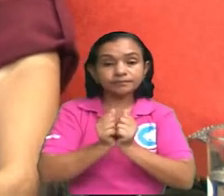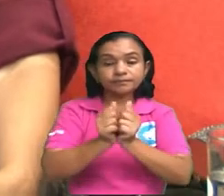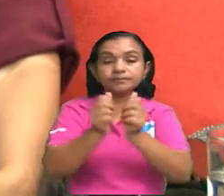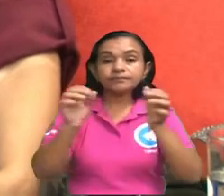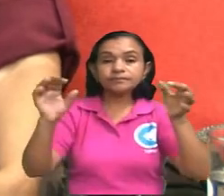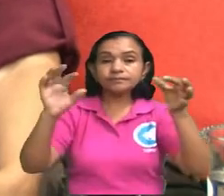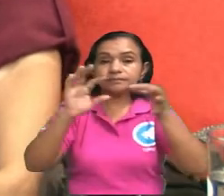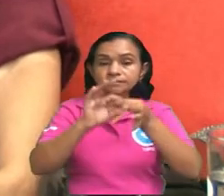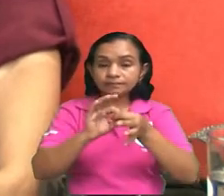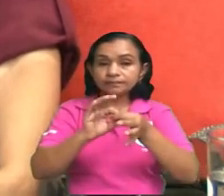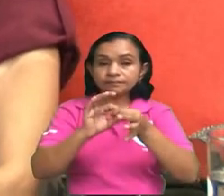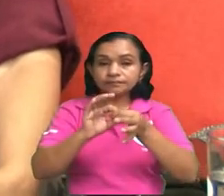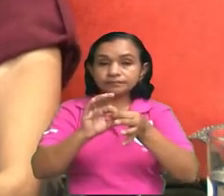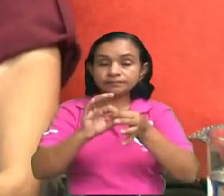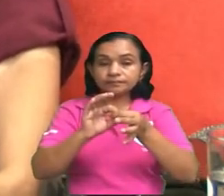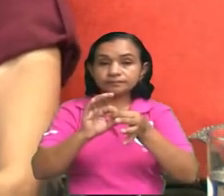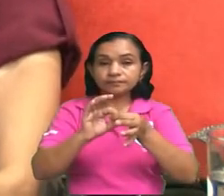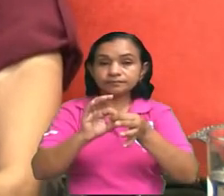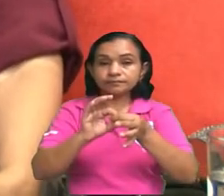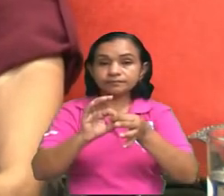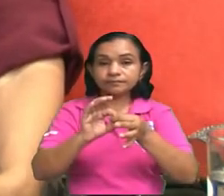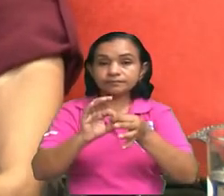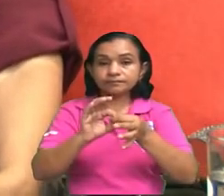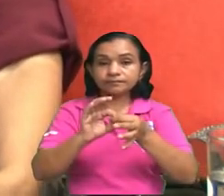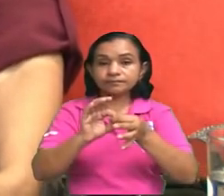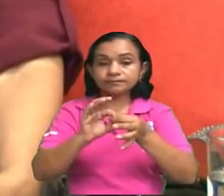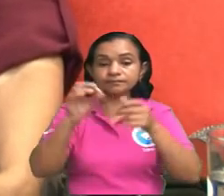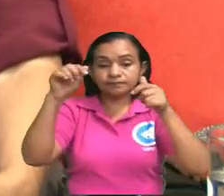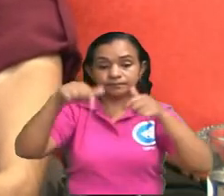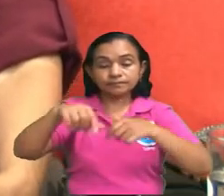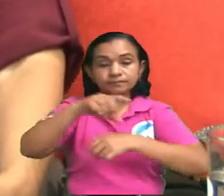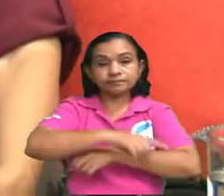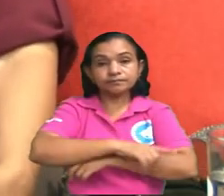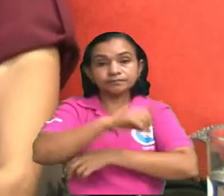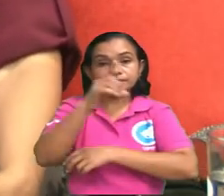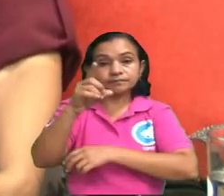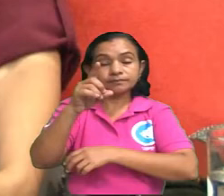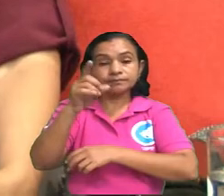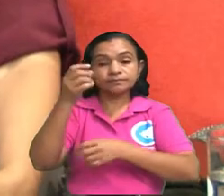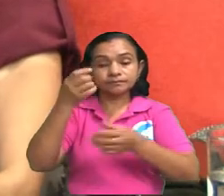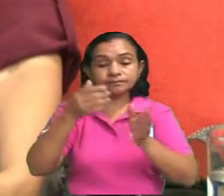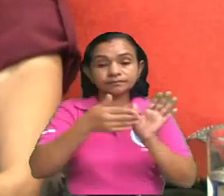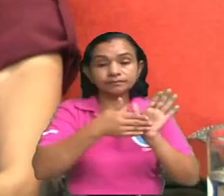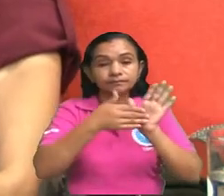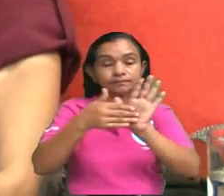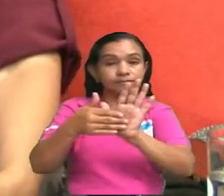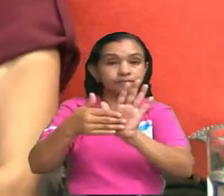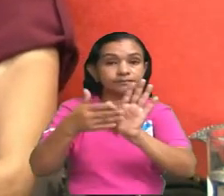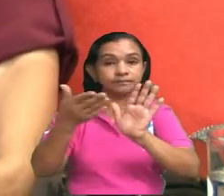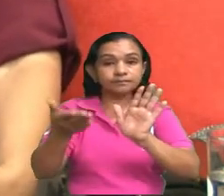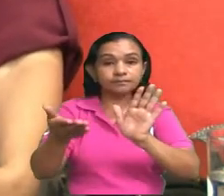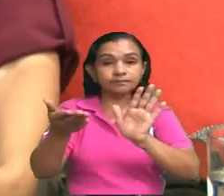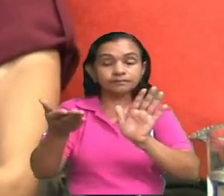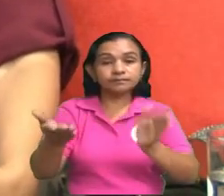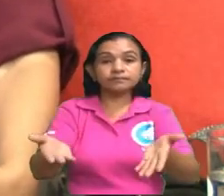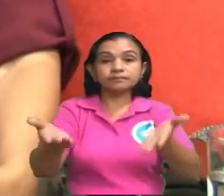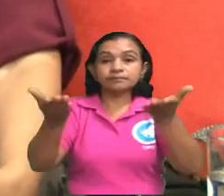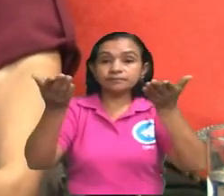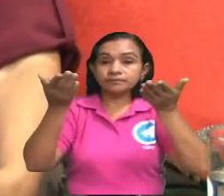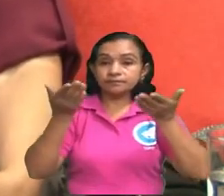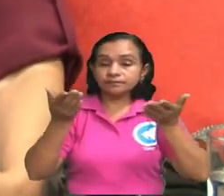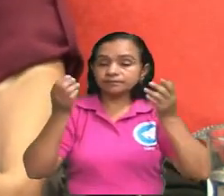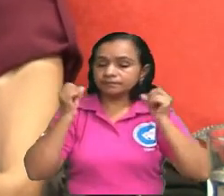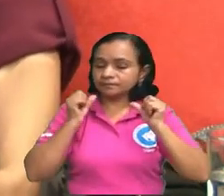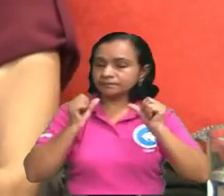unidad, que al día de hoy ha demostrado que el legado del comandante es